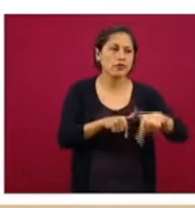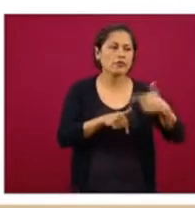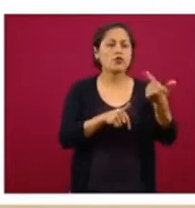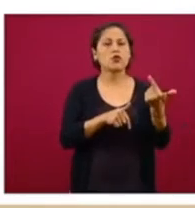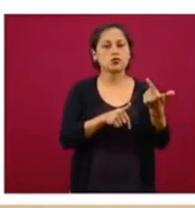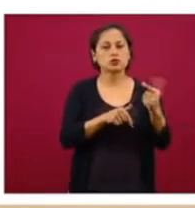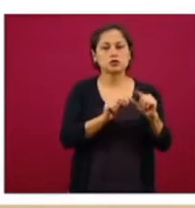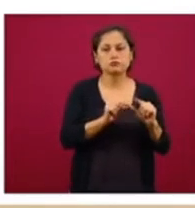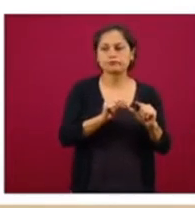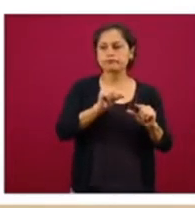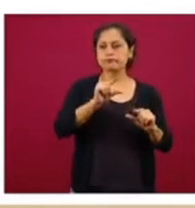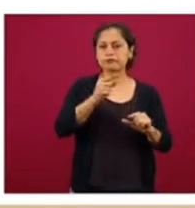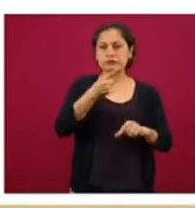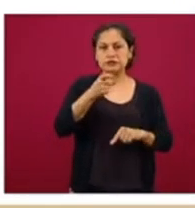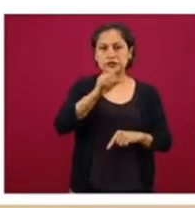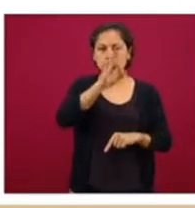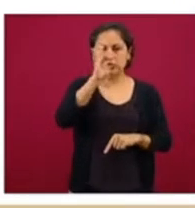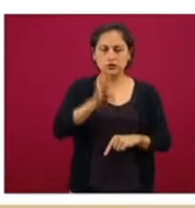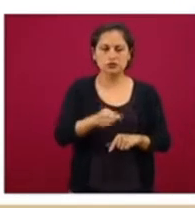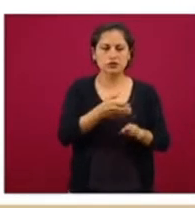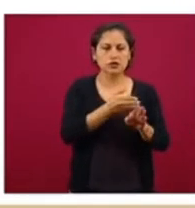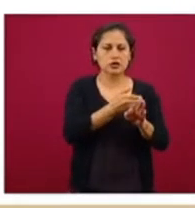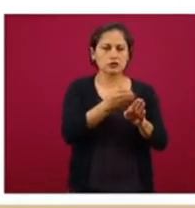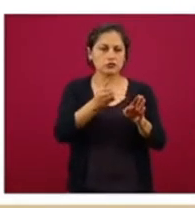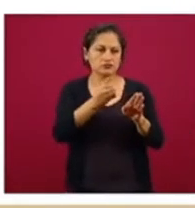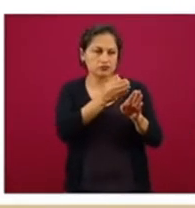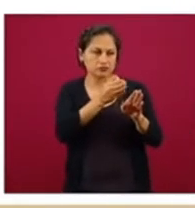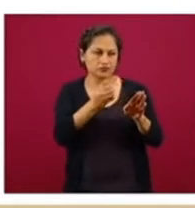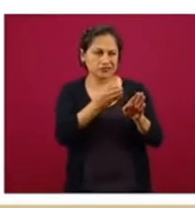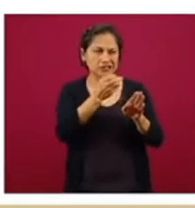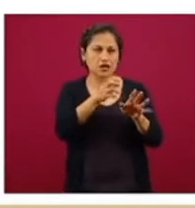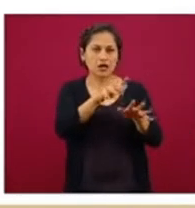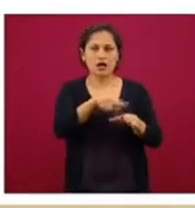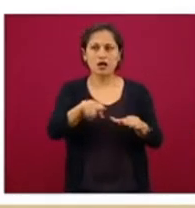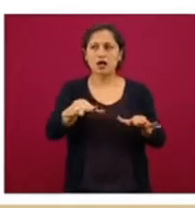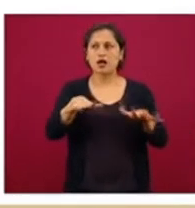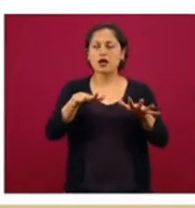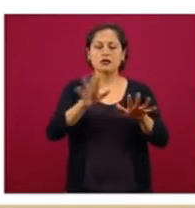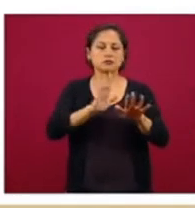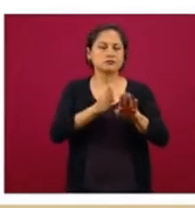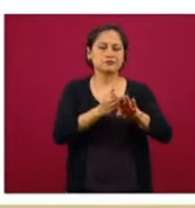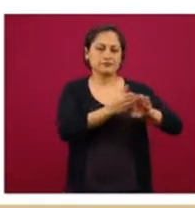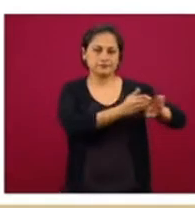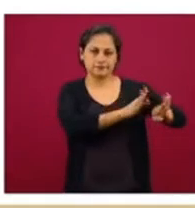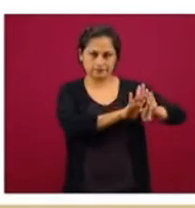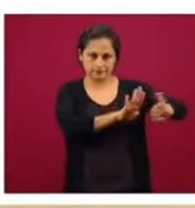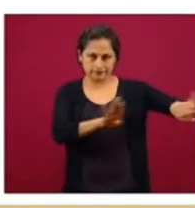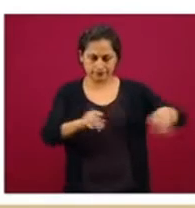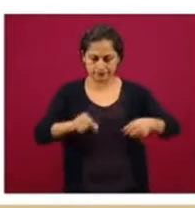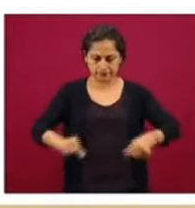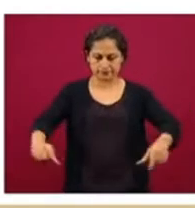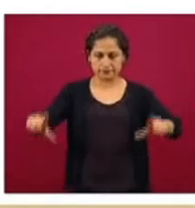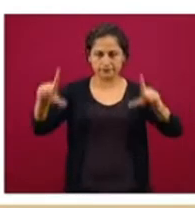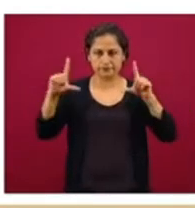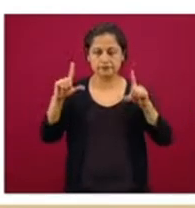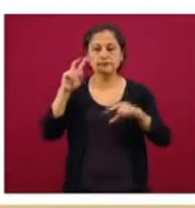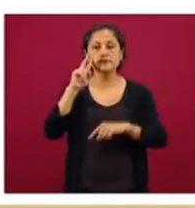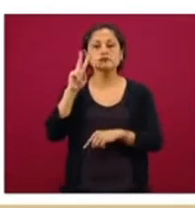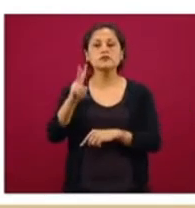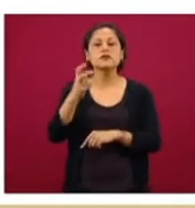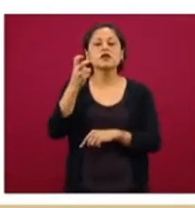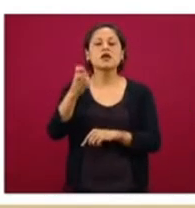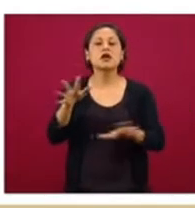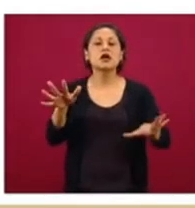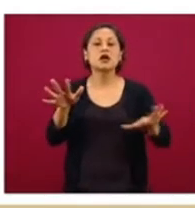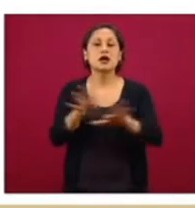casos, subía el 100% y eso hace una señal muy ruidosa. Aquí lo que tuvimos es el porcentaje de cambio, aquí